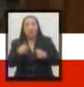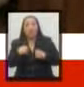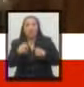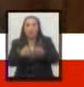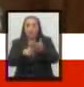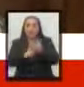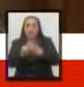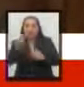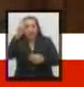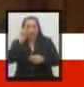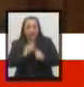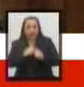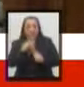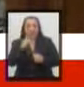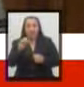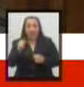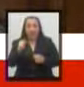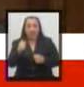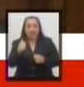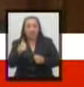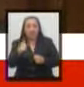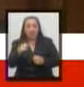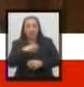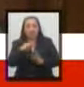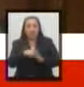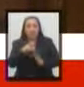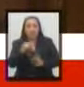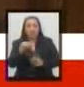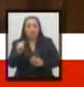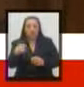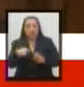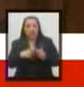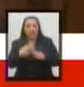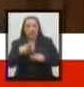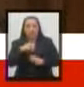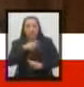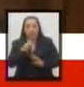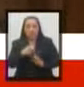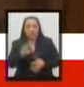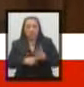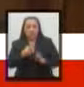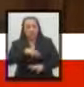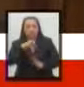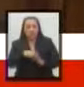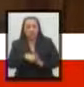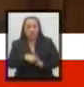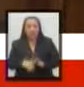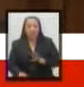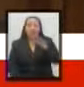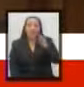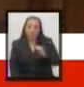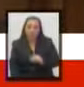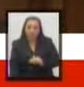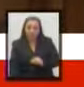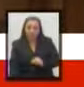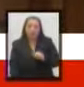apareció la Virgen con Diana y con el proyecto de ley de Rosario, entonces formulé mi proyecto, que es un proyecto menos ambicioso en